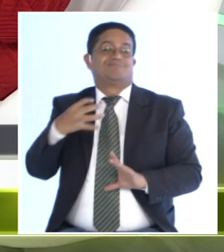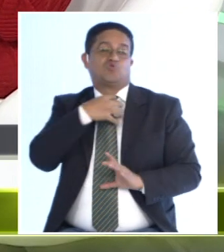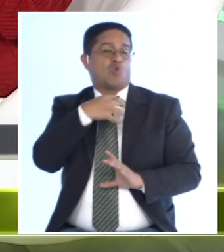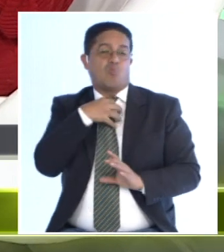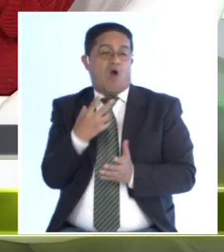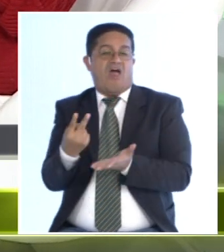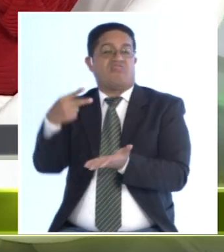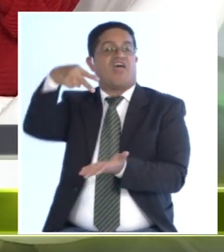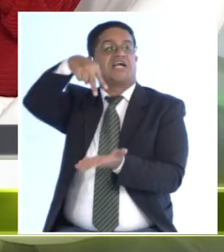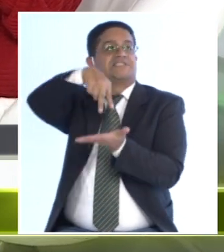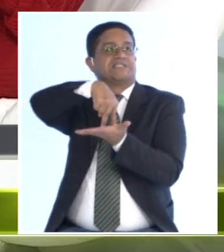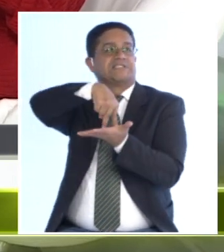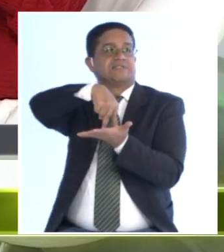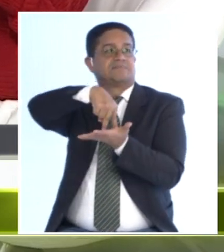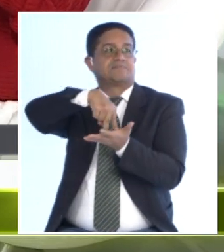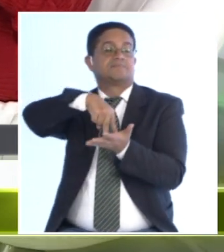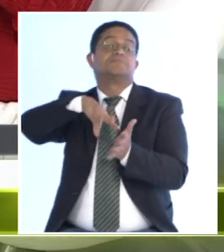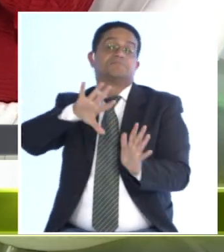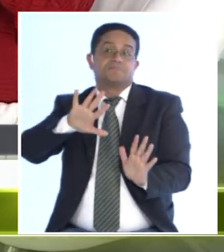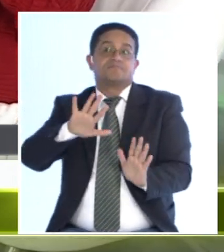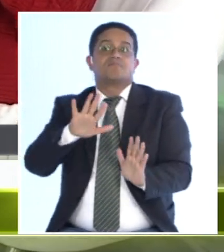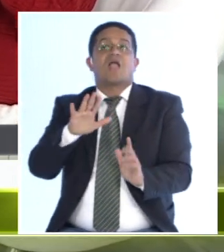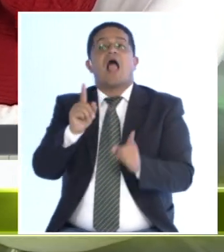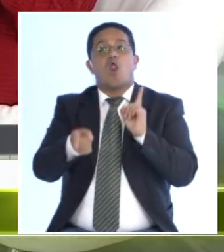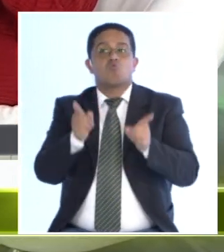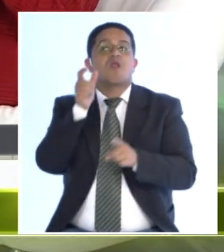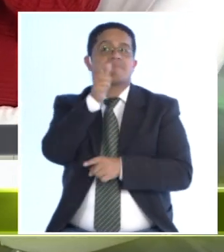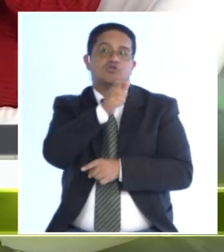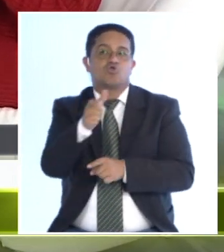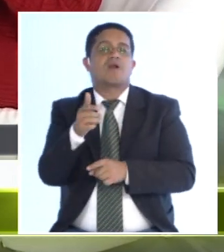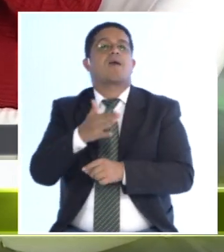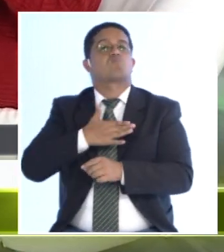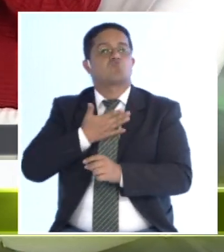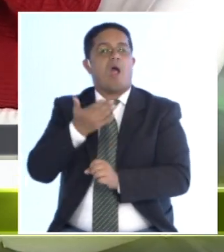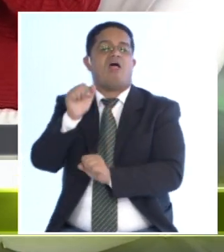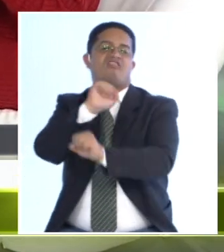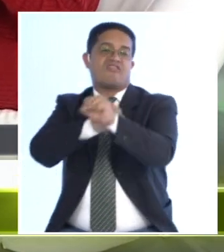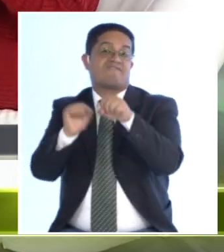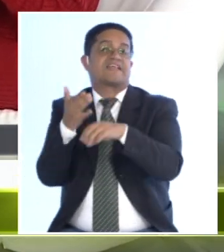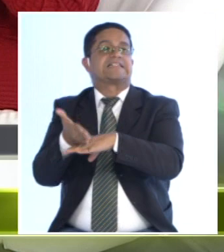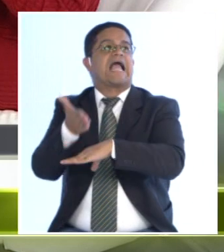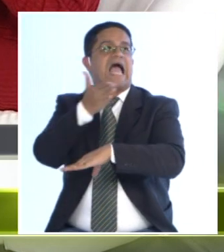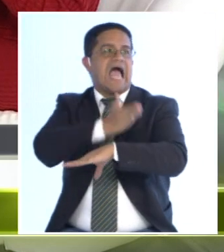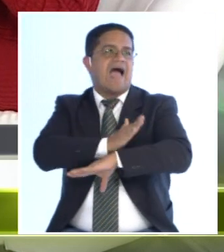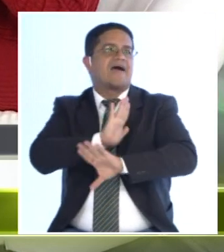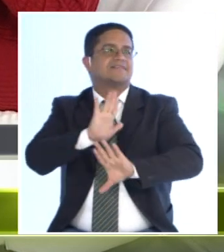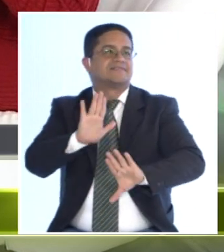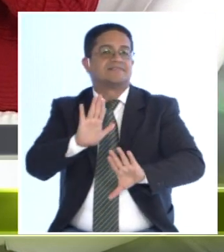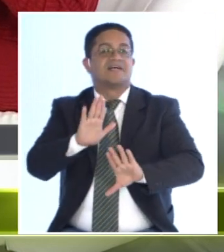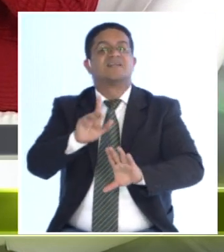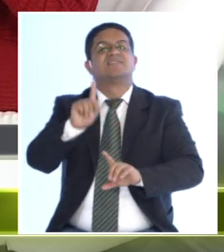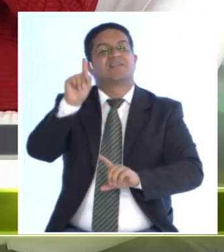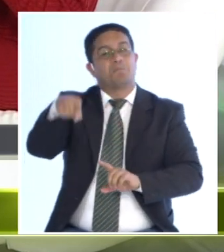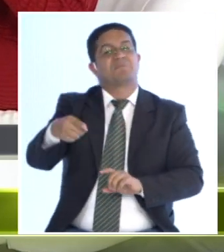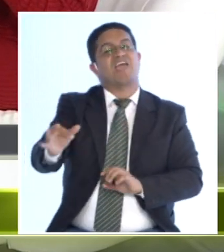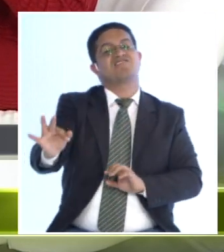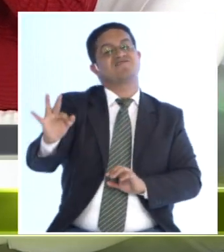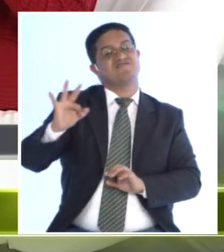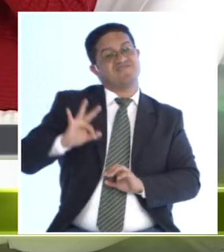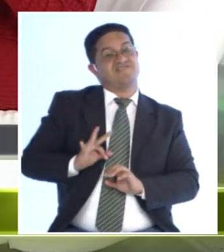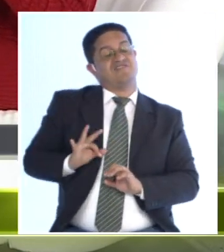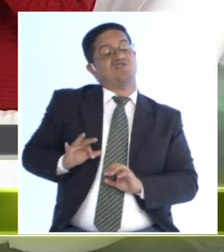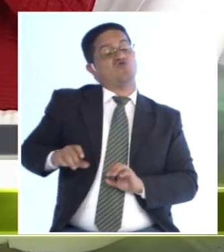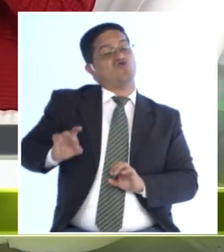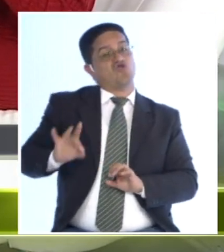más común que lleguen a esta etapa, ¿ok? También puede pasar por ciertas situaciones, incluso por una infección. Hay necrosis